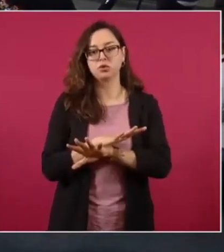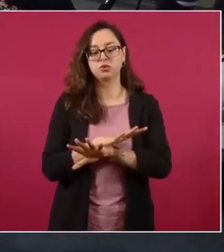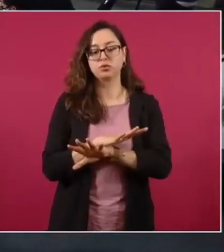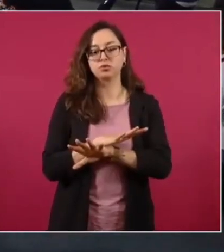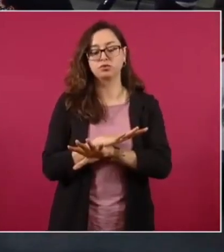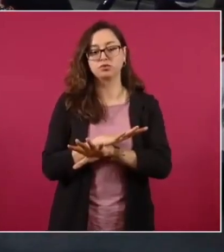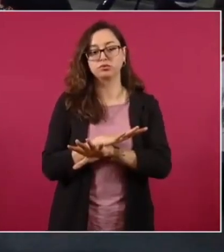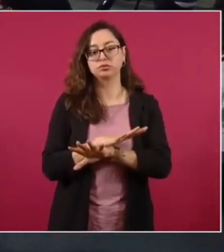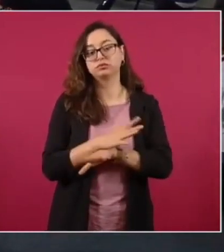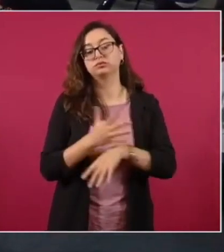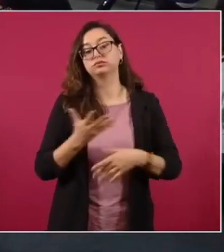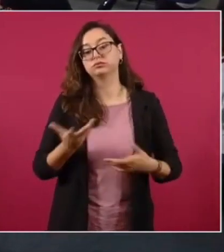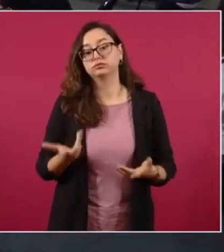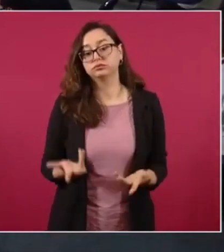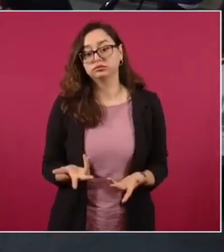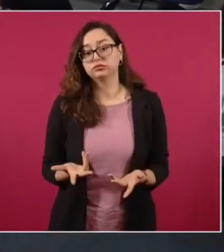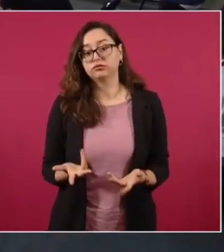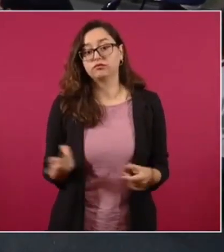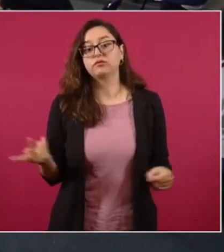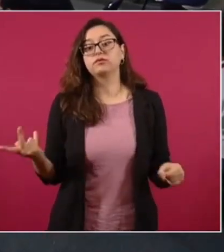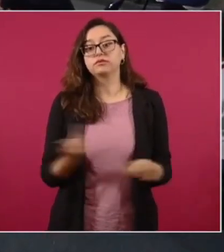Y lo que está probado